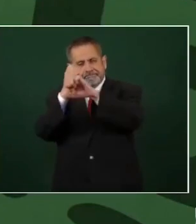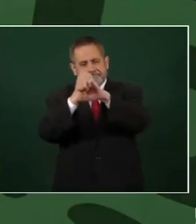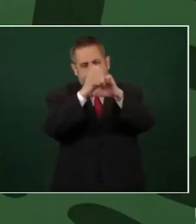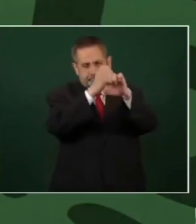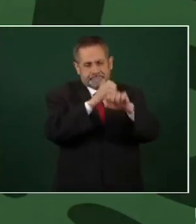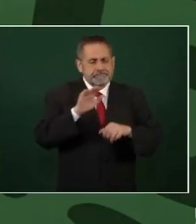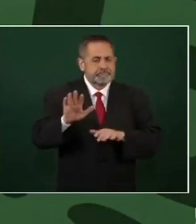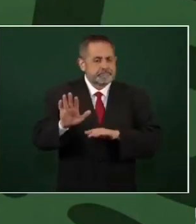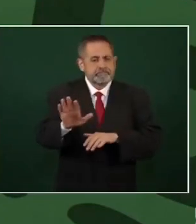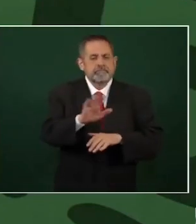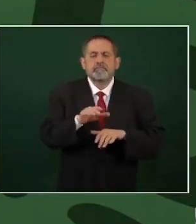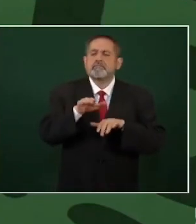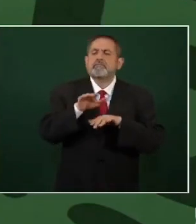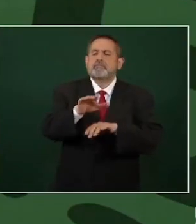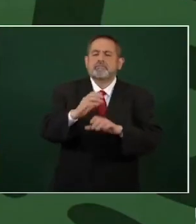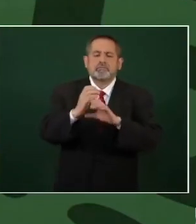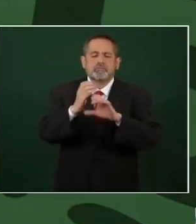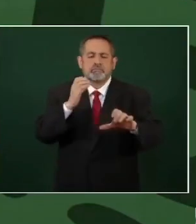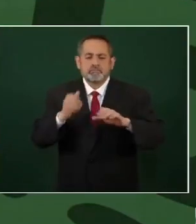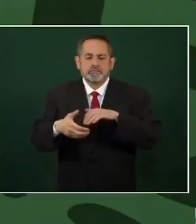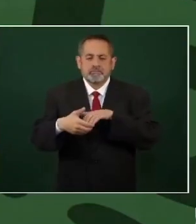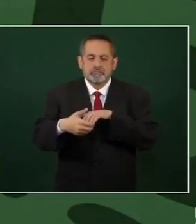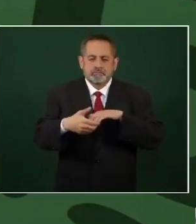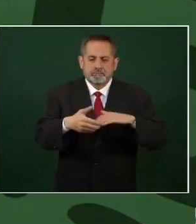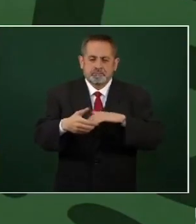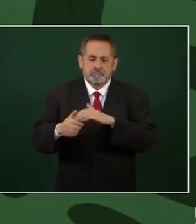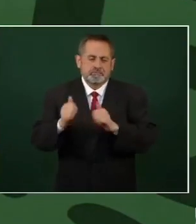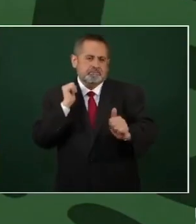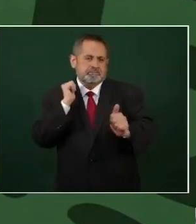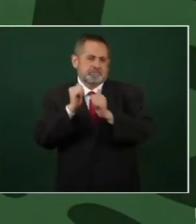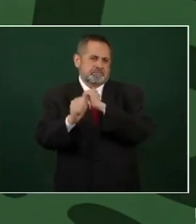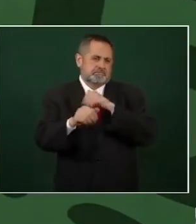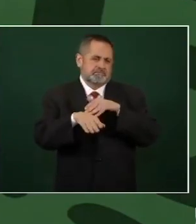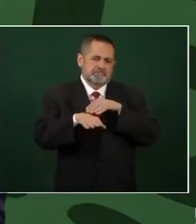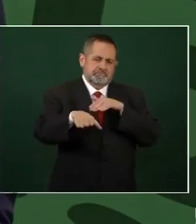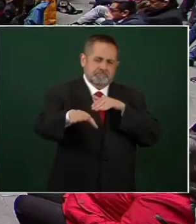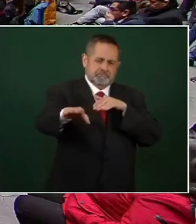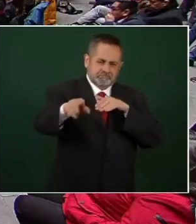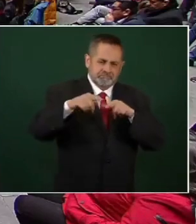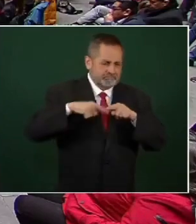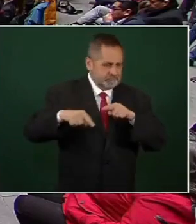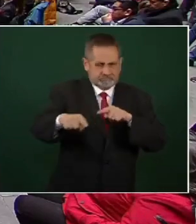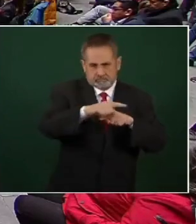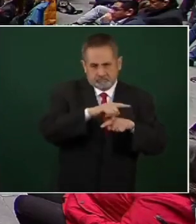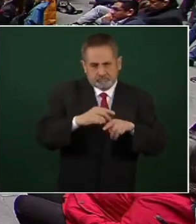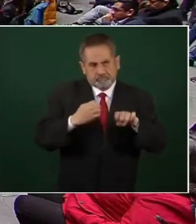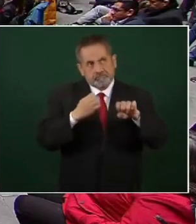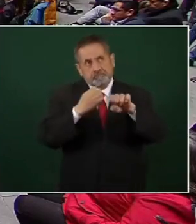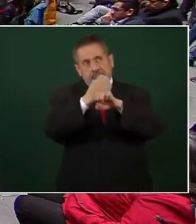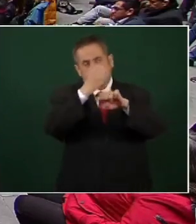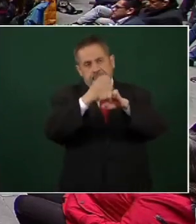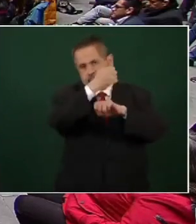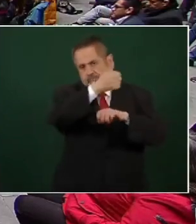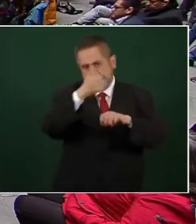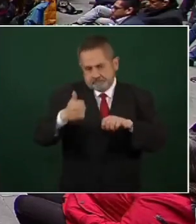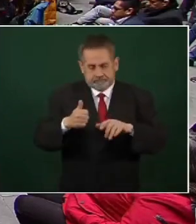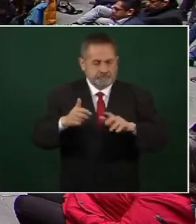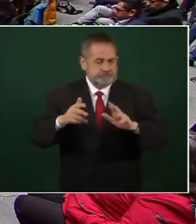todo lo relacionado con el tránsito en las entidades federativas